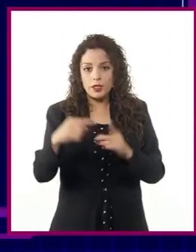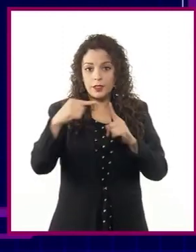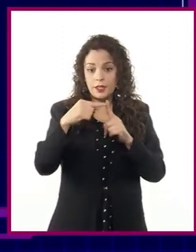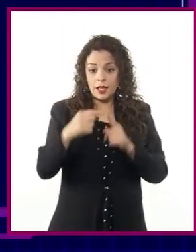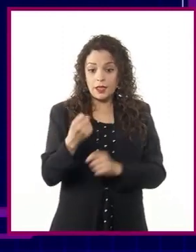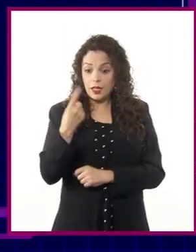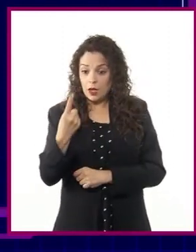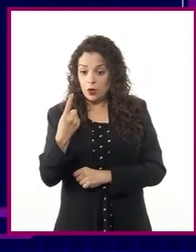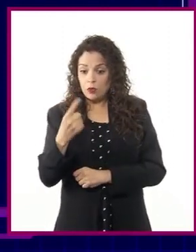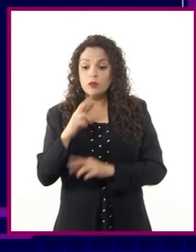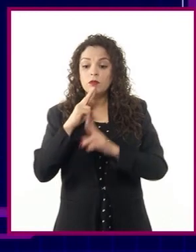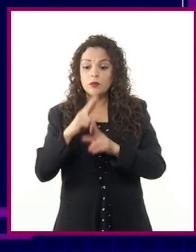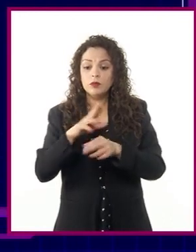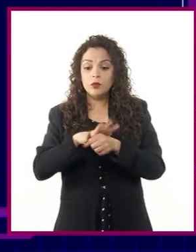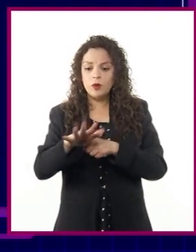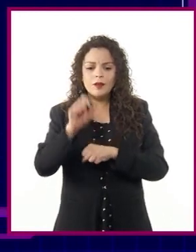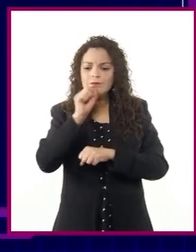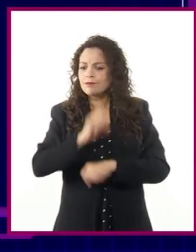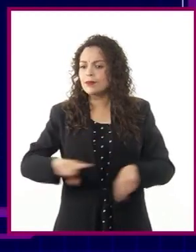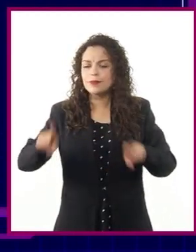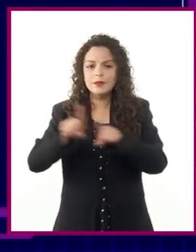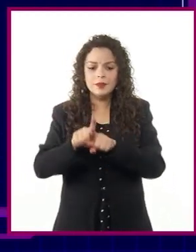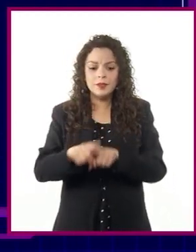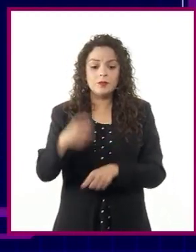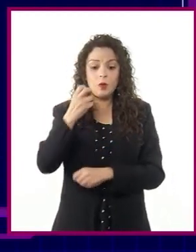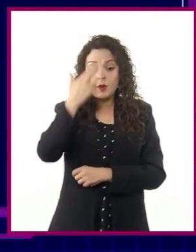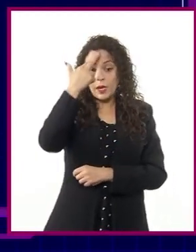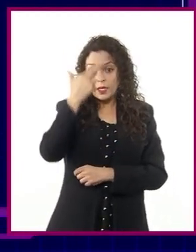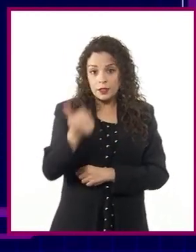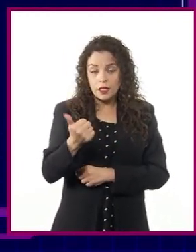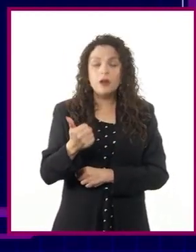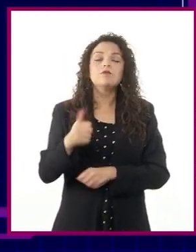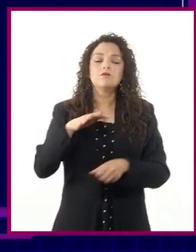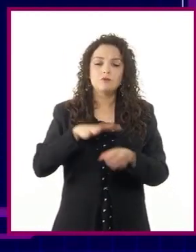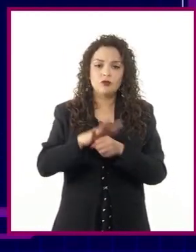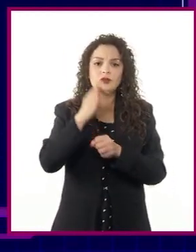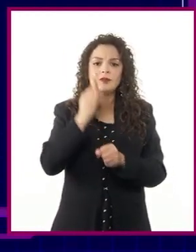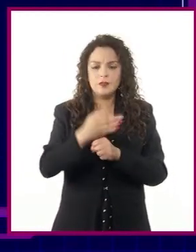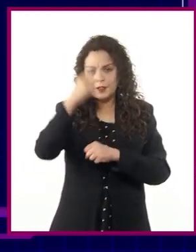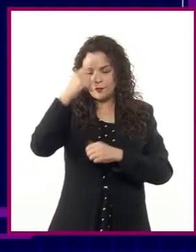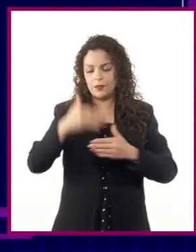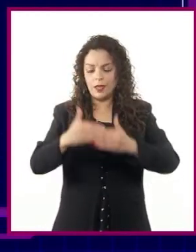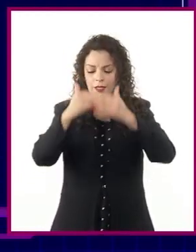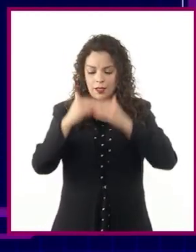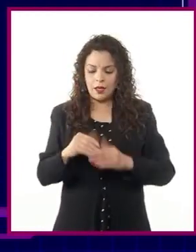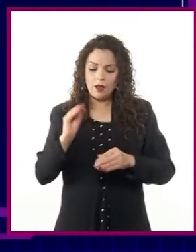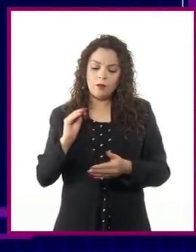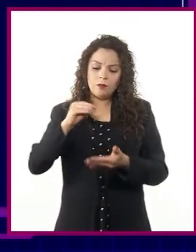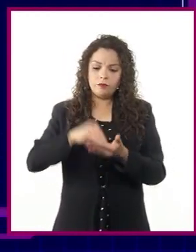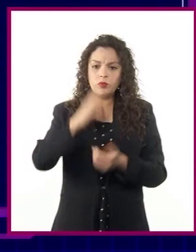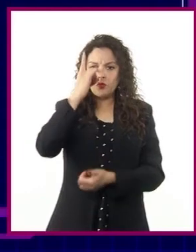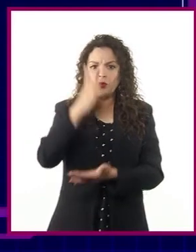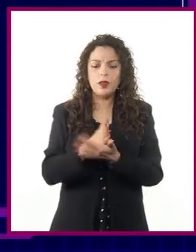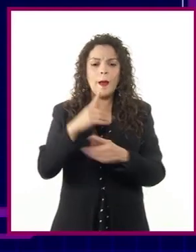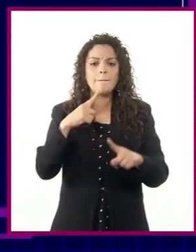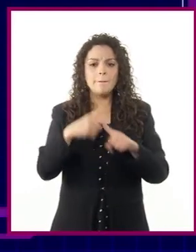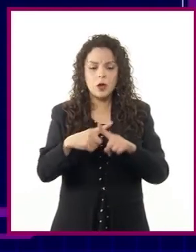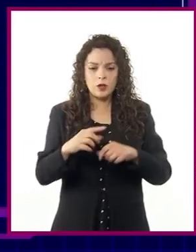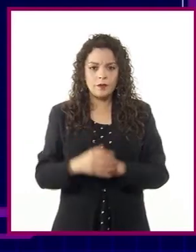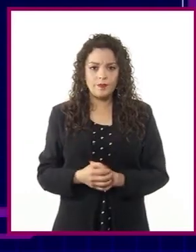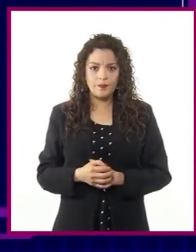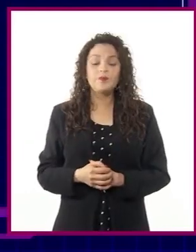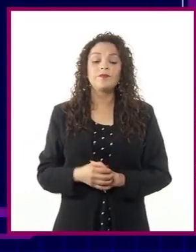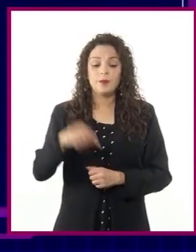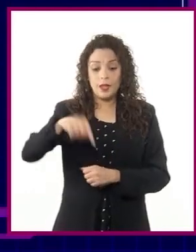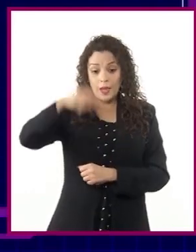1 resulta esa misma cantidad. Por ello, es suficiente con realizar la multiplicación. Entonces, la producción de maíz